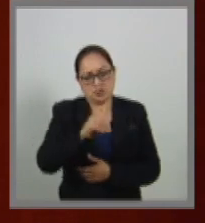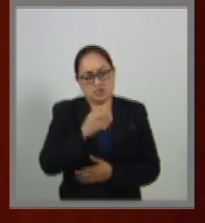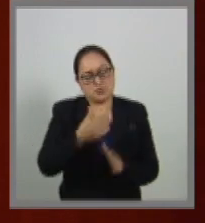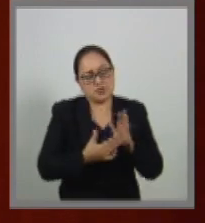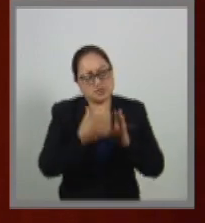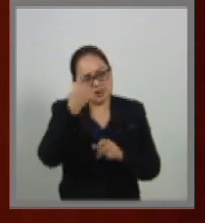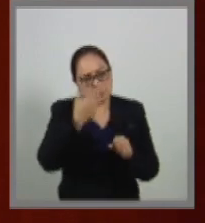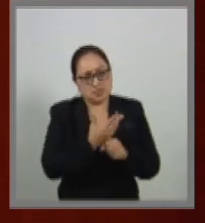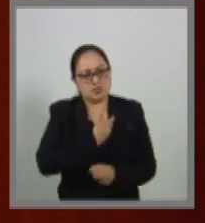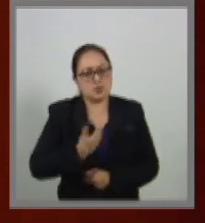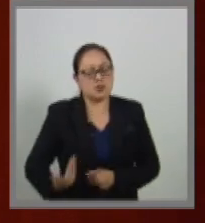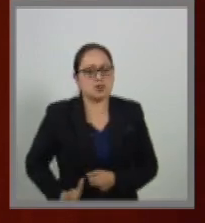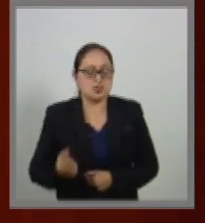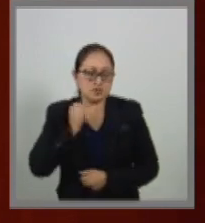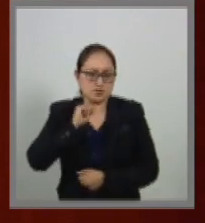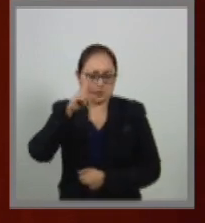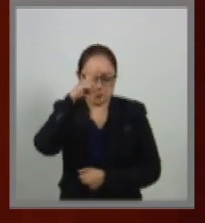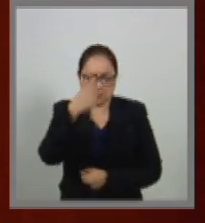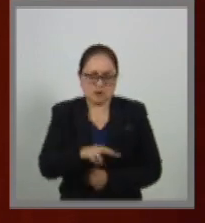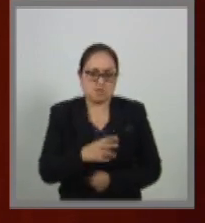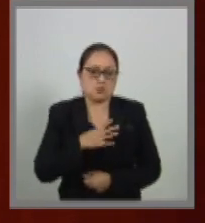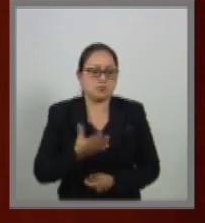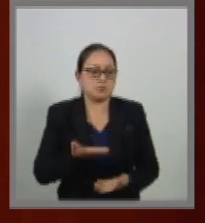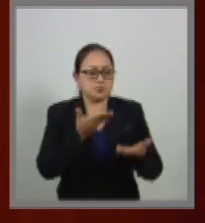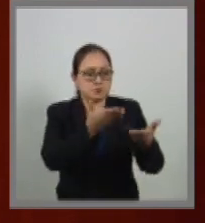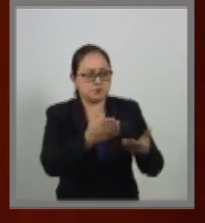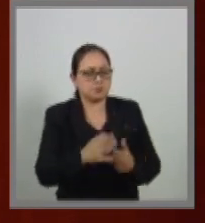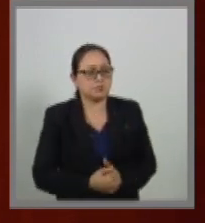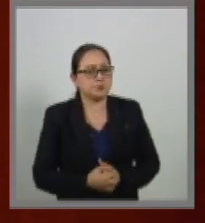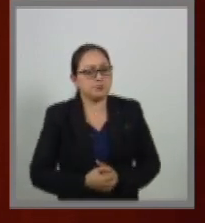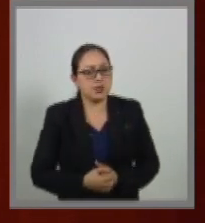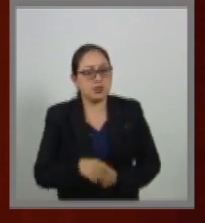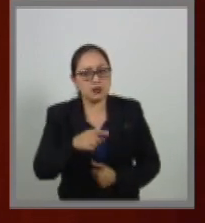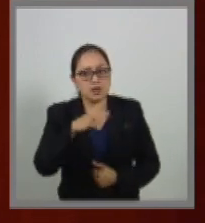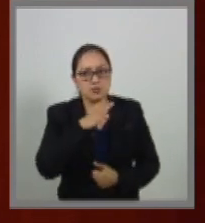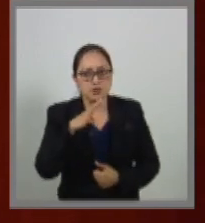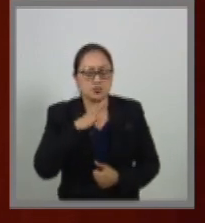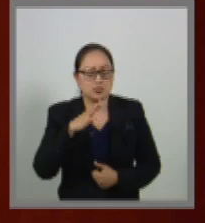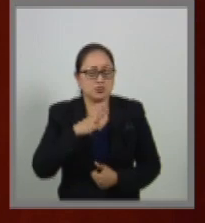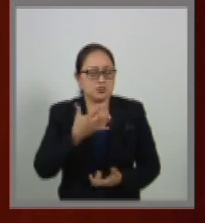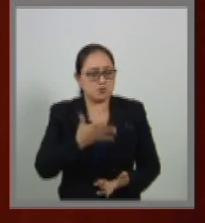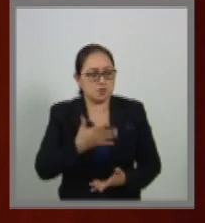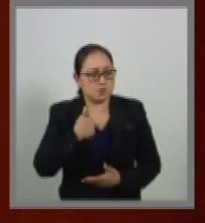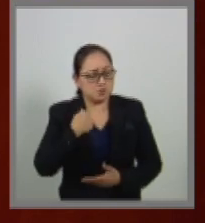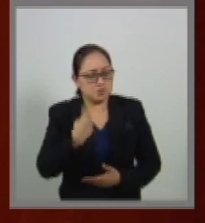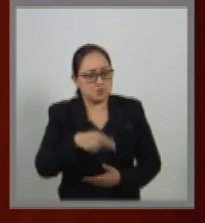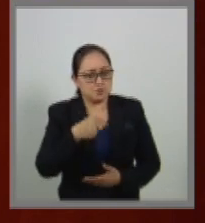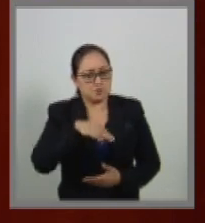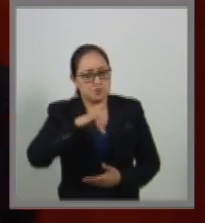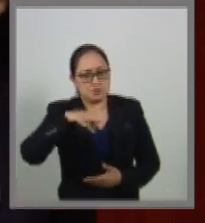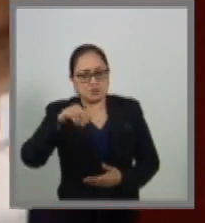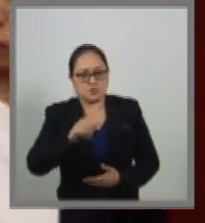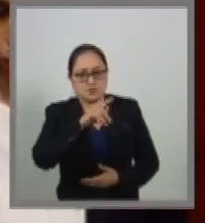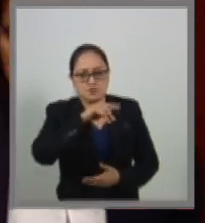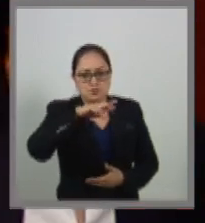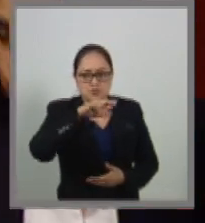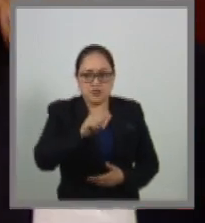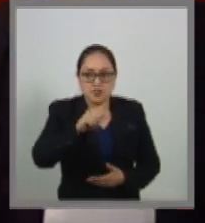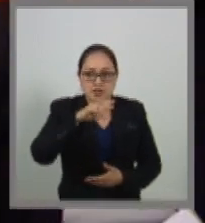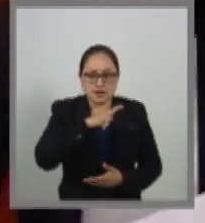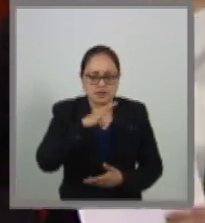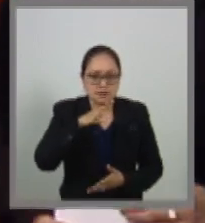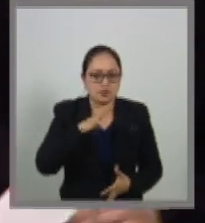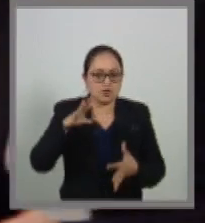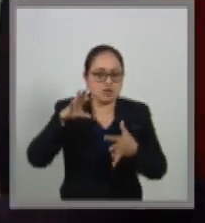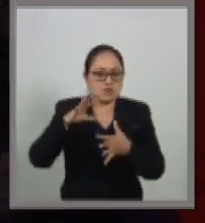Senado de la República, presente. Distinguido senador presidente, la suscrita María Cristina Díaz Salazar, senadora